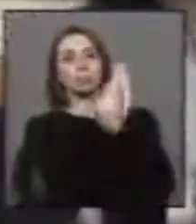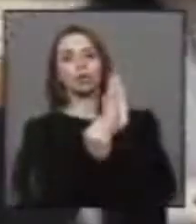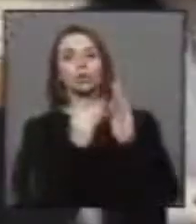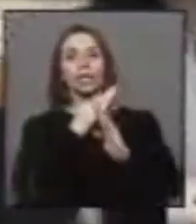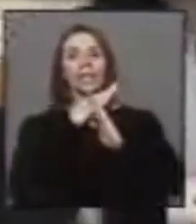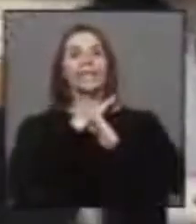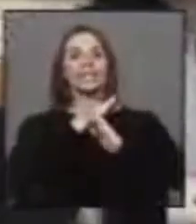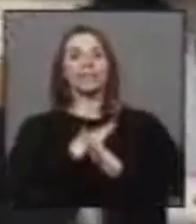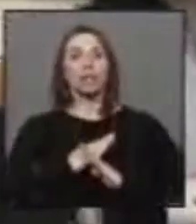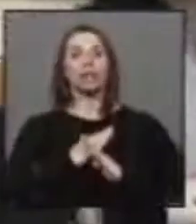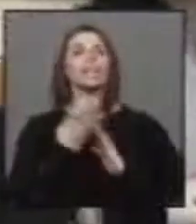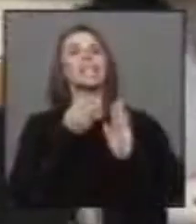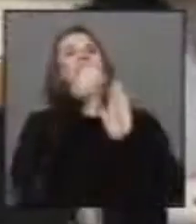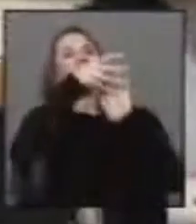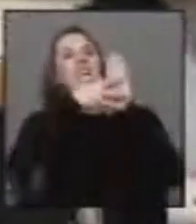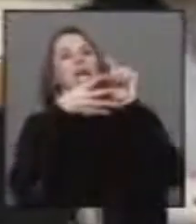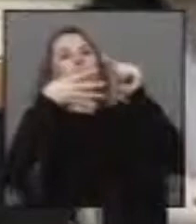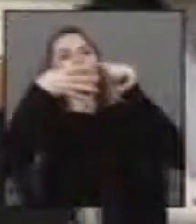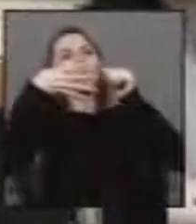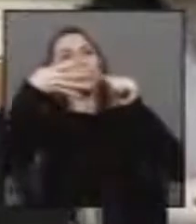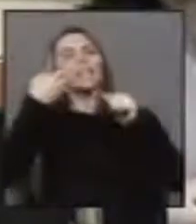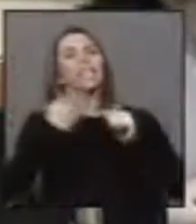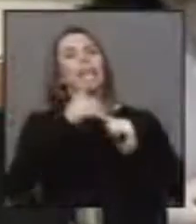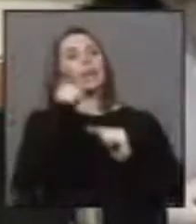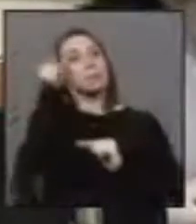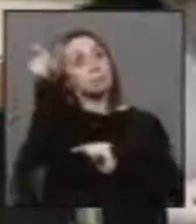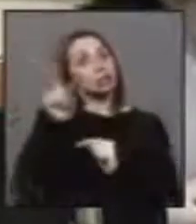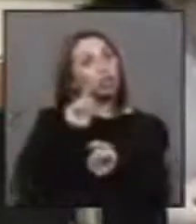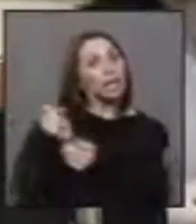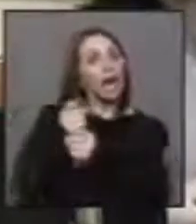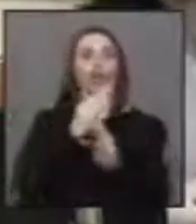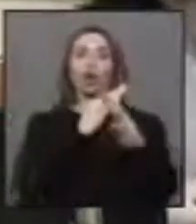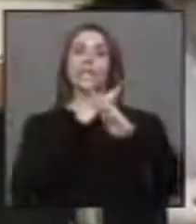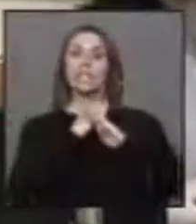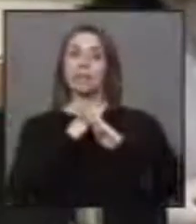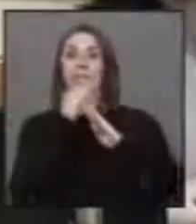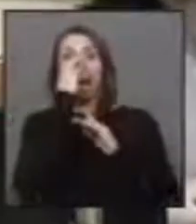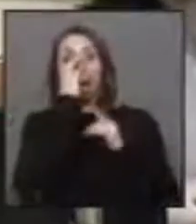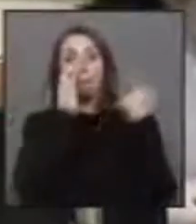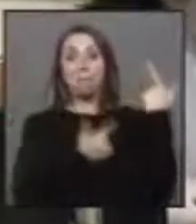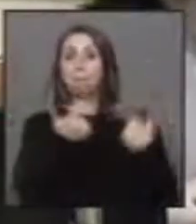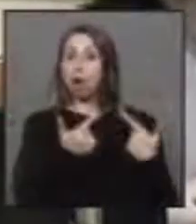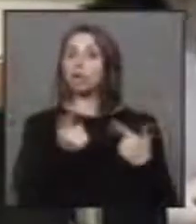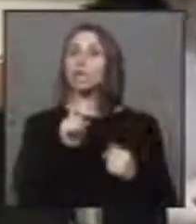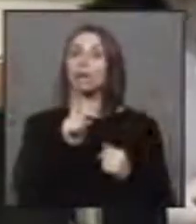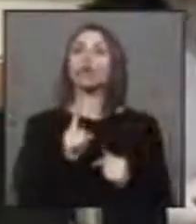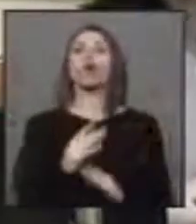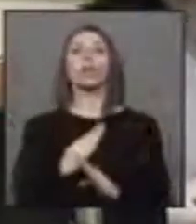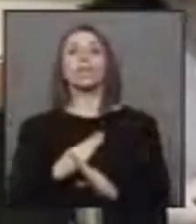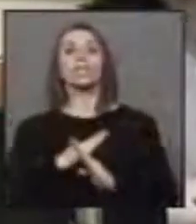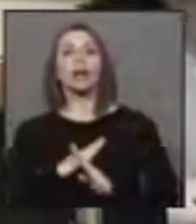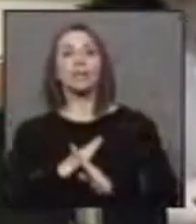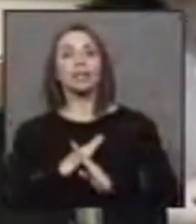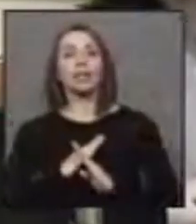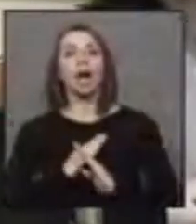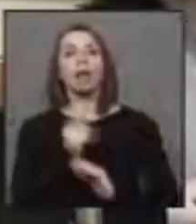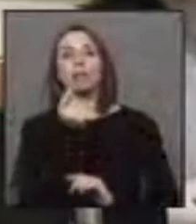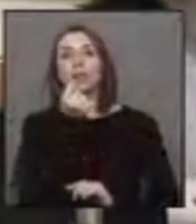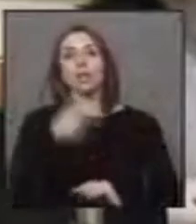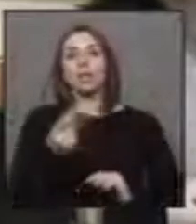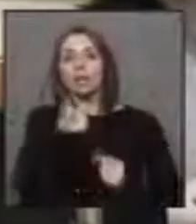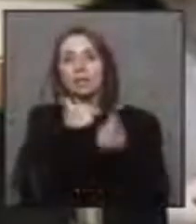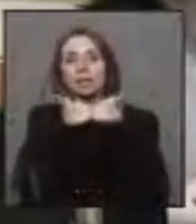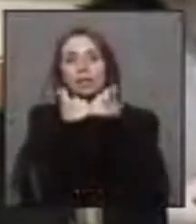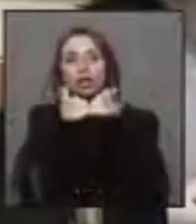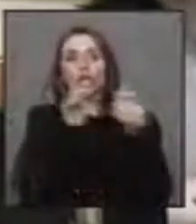que se actualice ese listado en habilidades que sean más claro y que no tenga que ver Solo con una habilidades políticas tengan que ver también con inhabilidades de tipo patrimonial